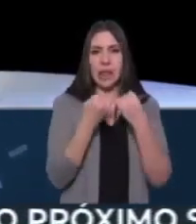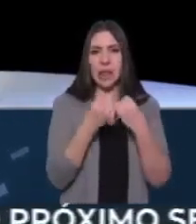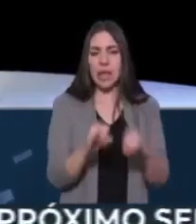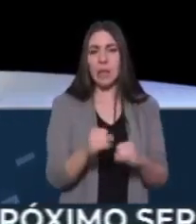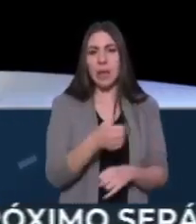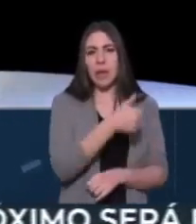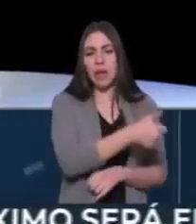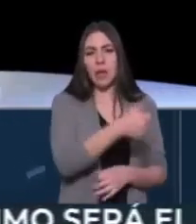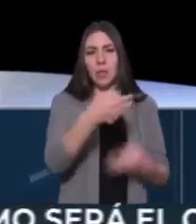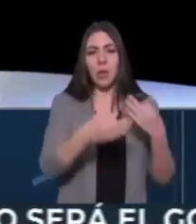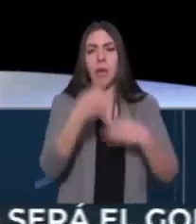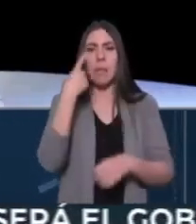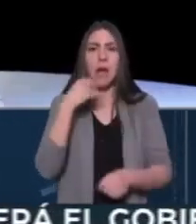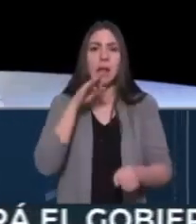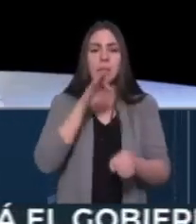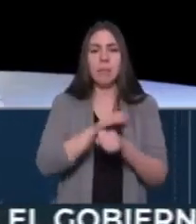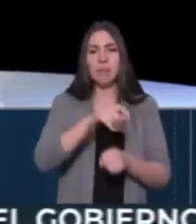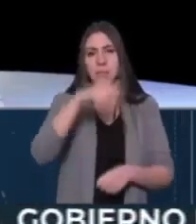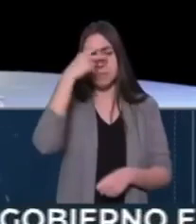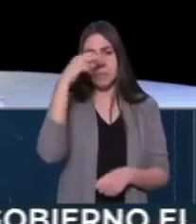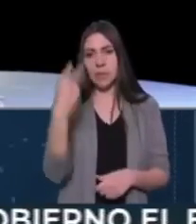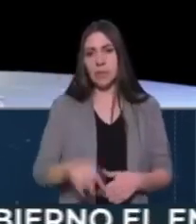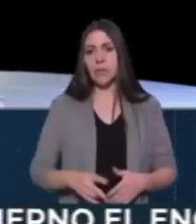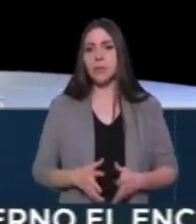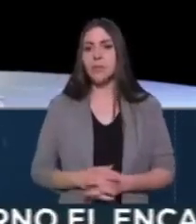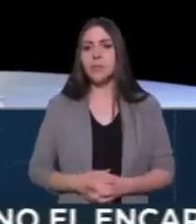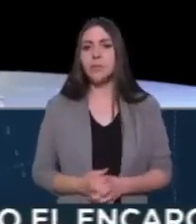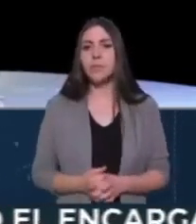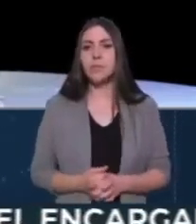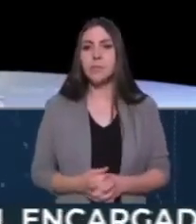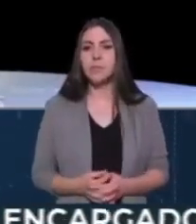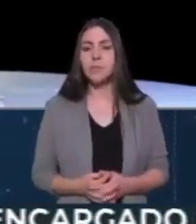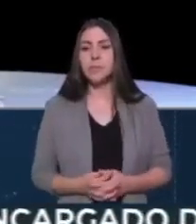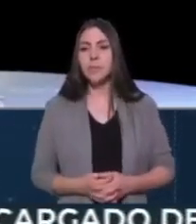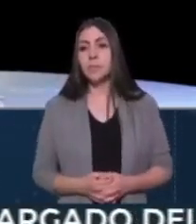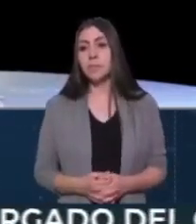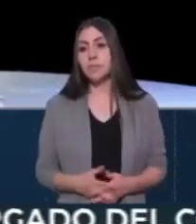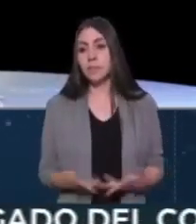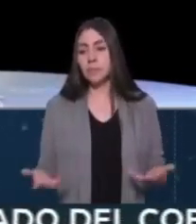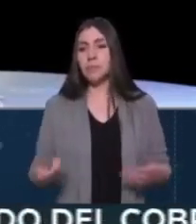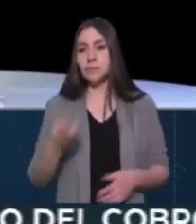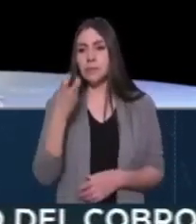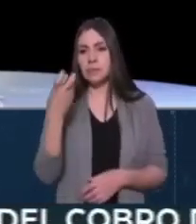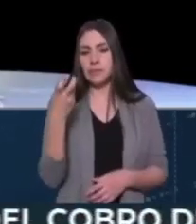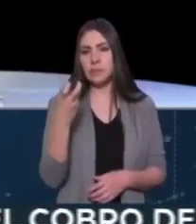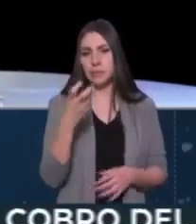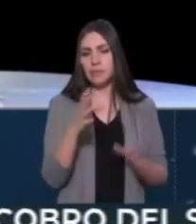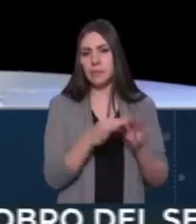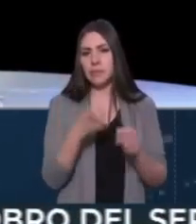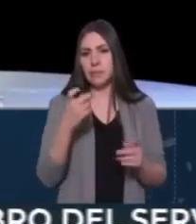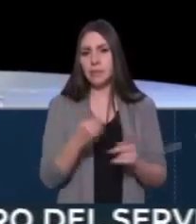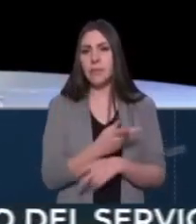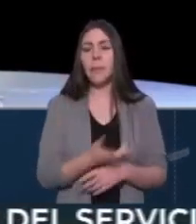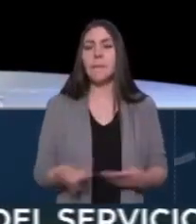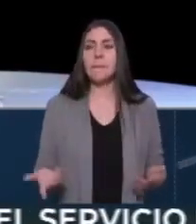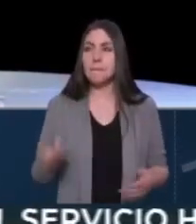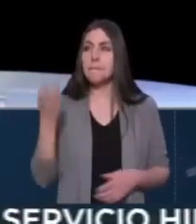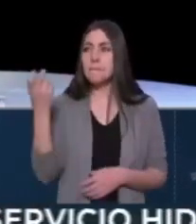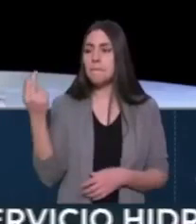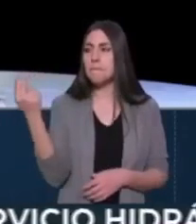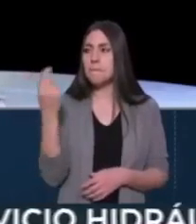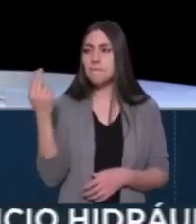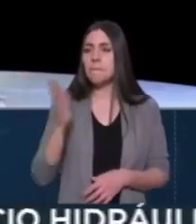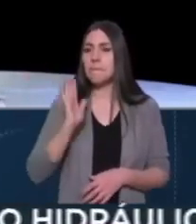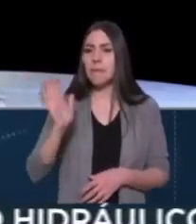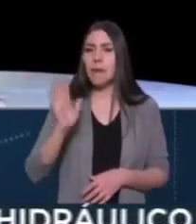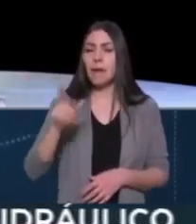ellos, por el bien de la nación. Entonces, ahí está, Jonathan. Pues ese lenguaje. Claro, pues una transformación también tiene que darse